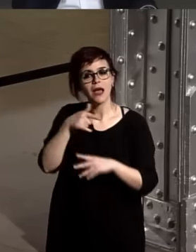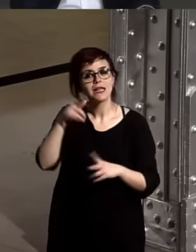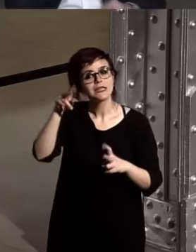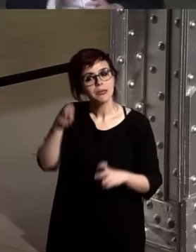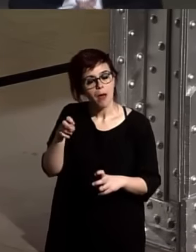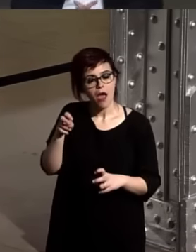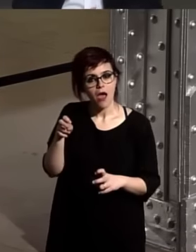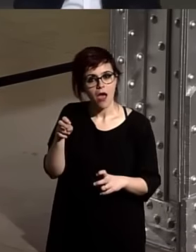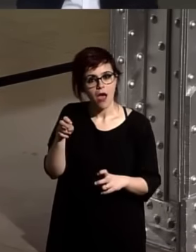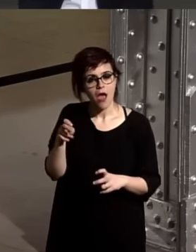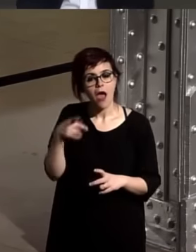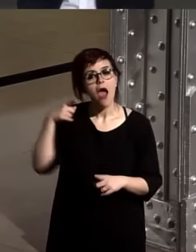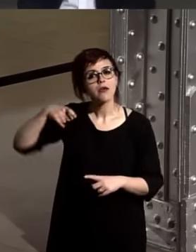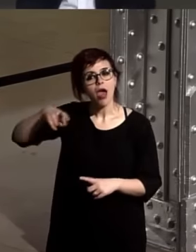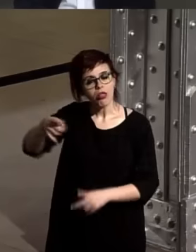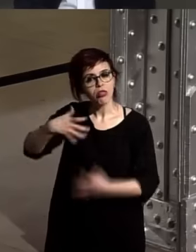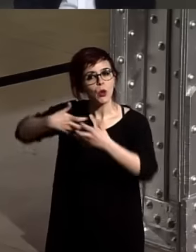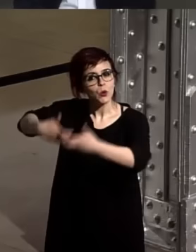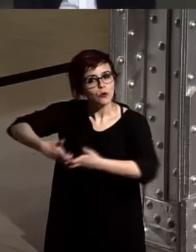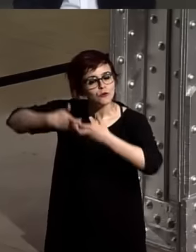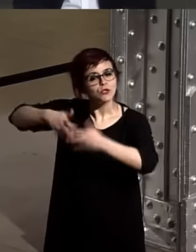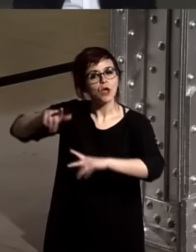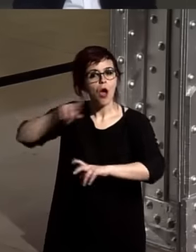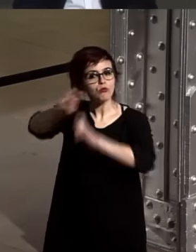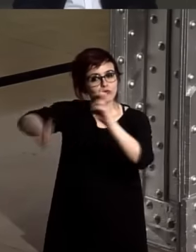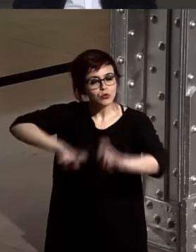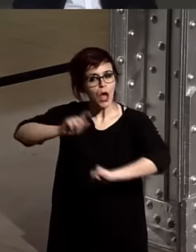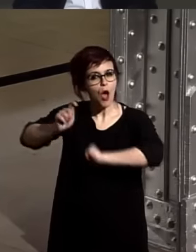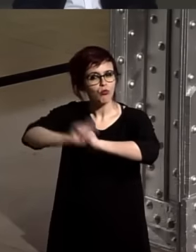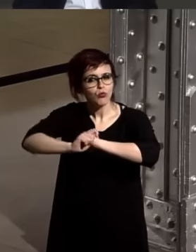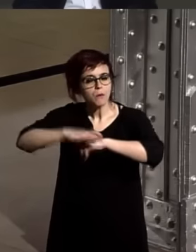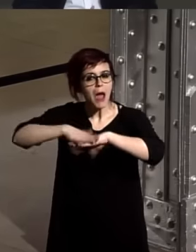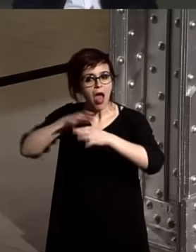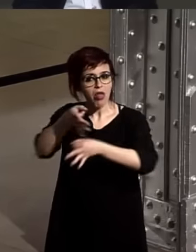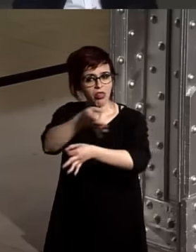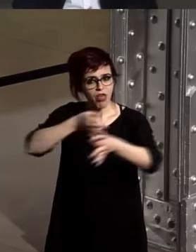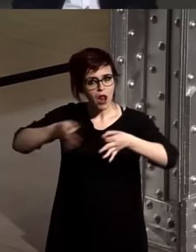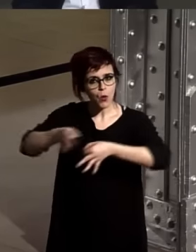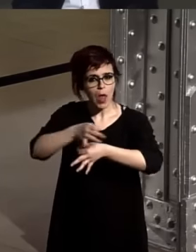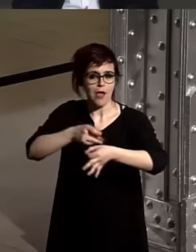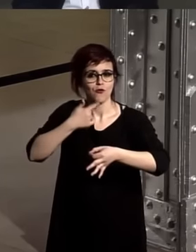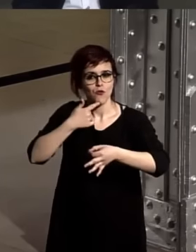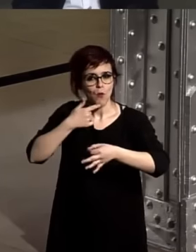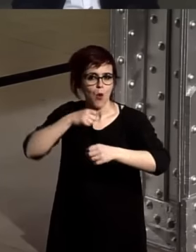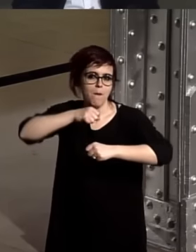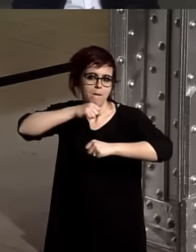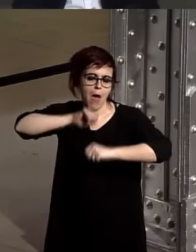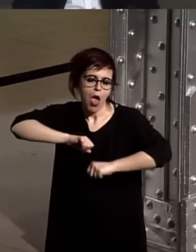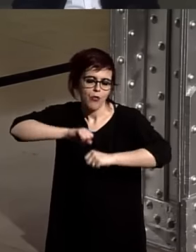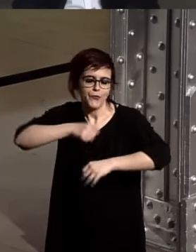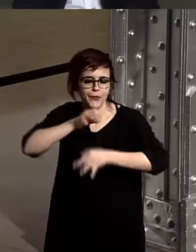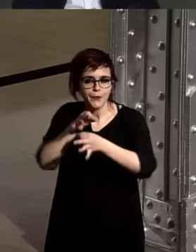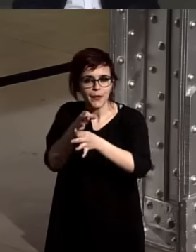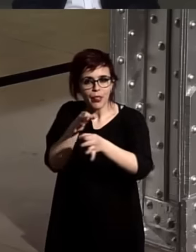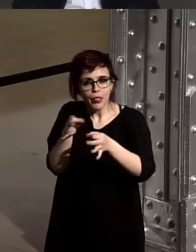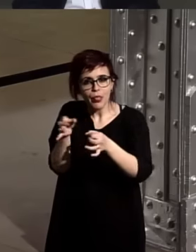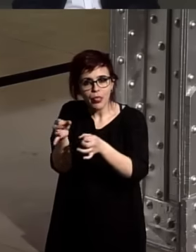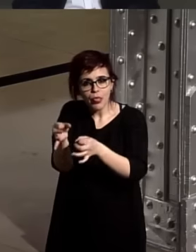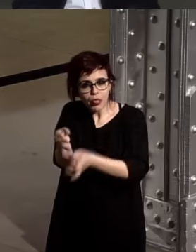combatir el el cáncer buscando las claves en los mecanismos que hacen que una célula envejezca eh sé que hay